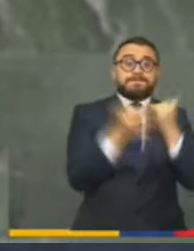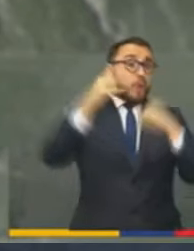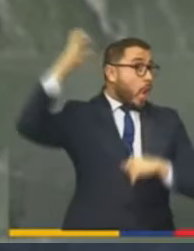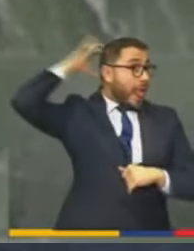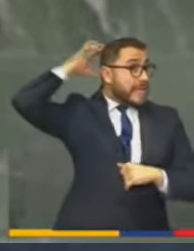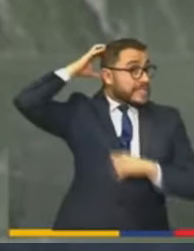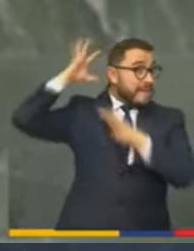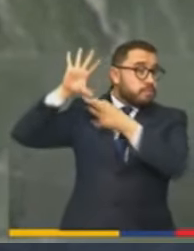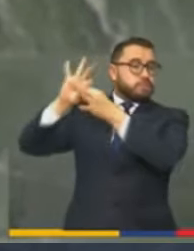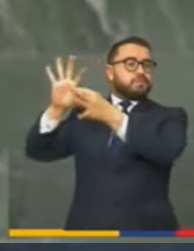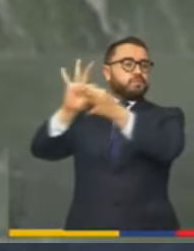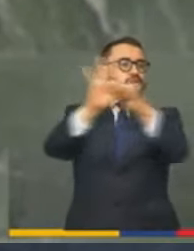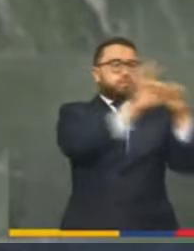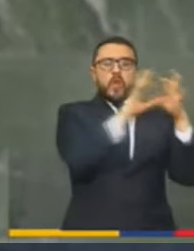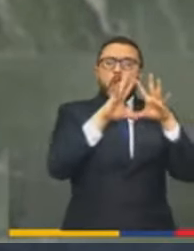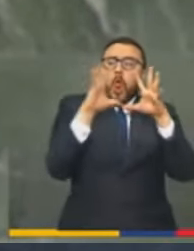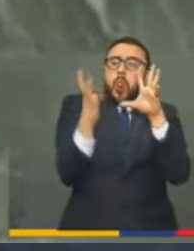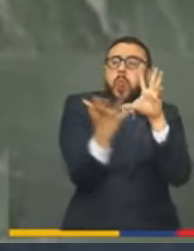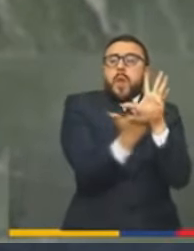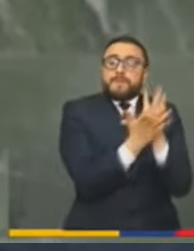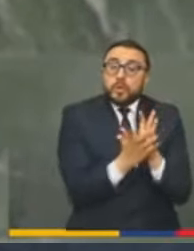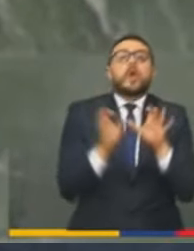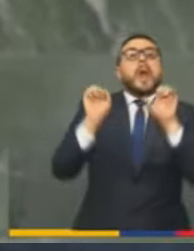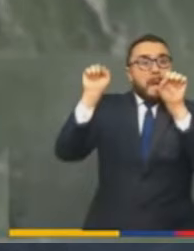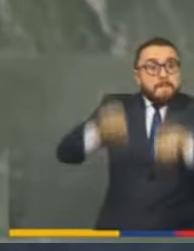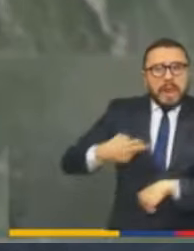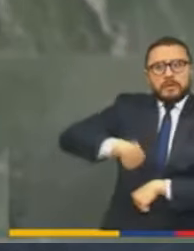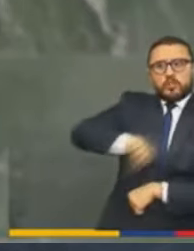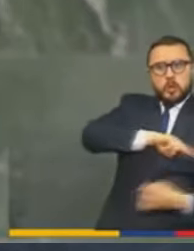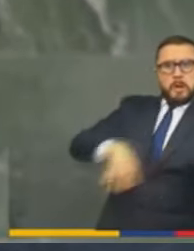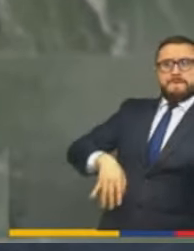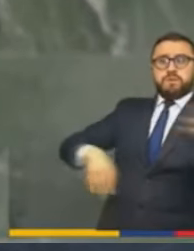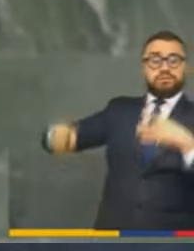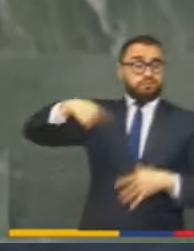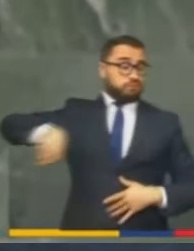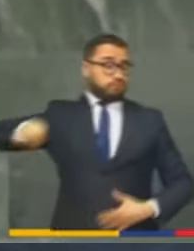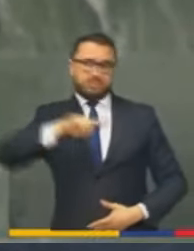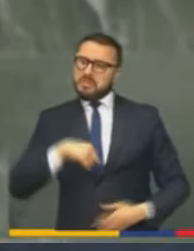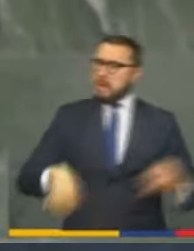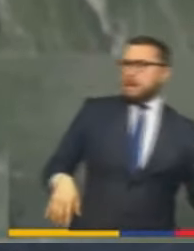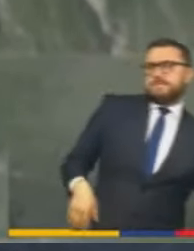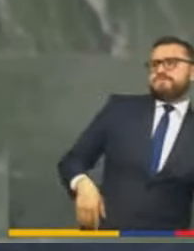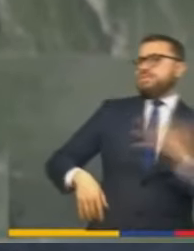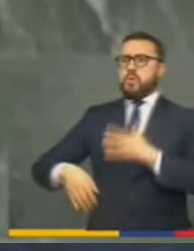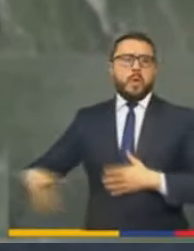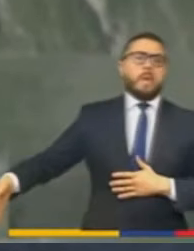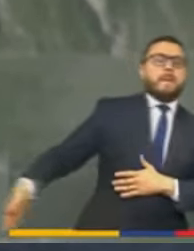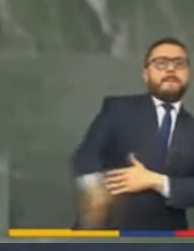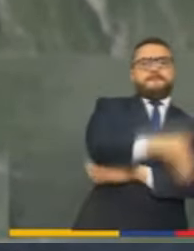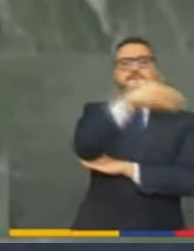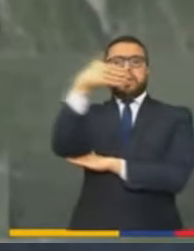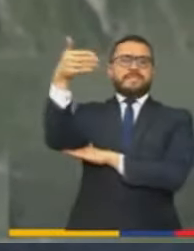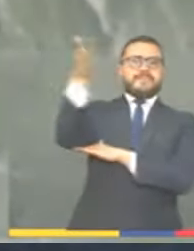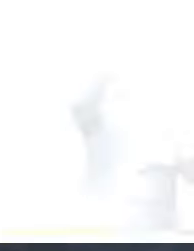la humanidad es la que puede permitirnos vencer con la bandera levantada, la